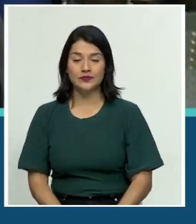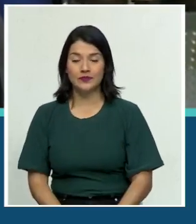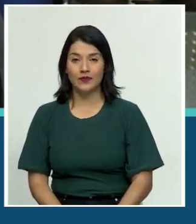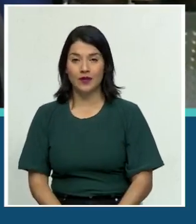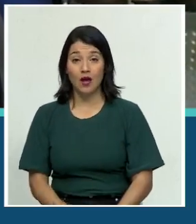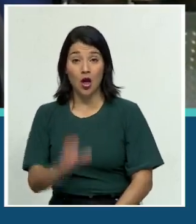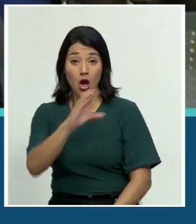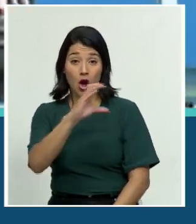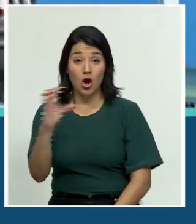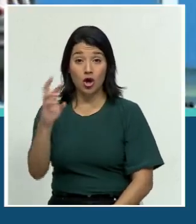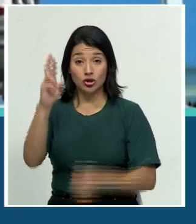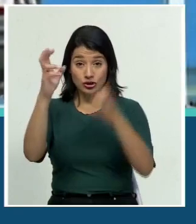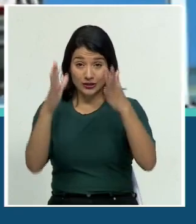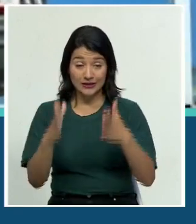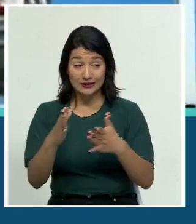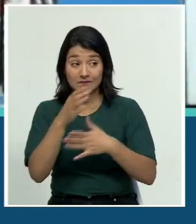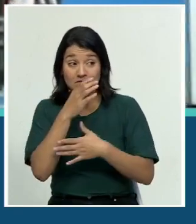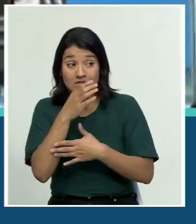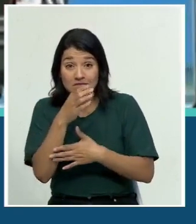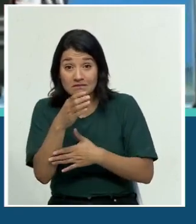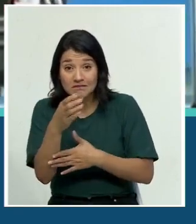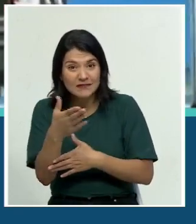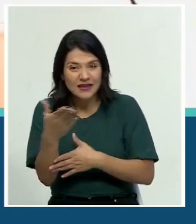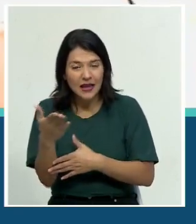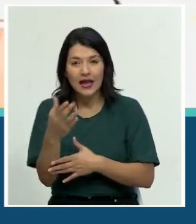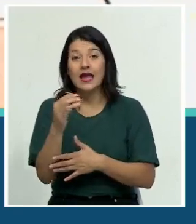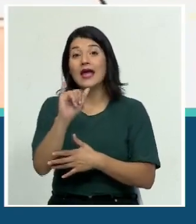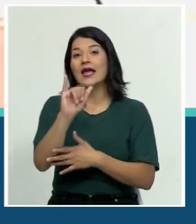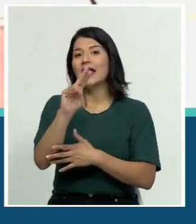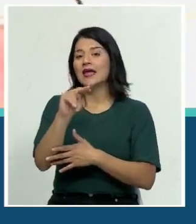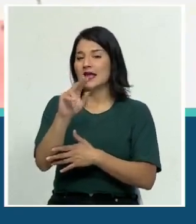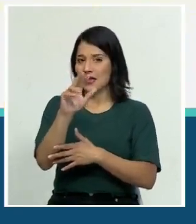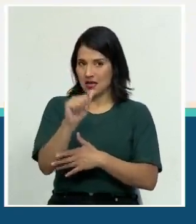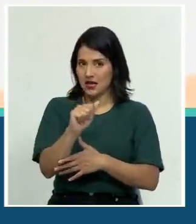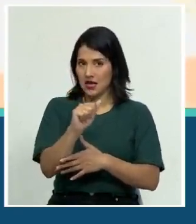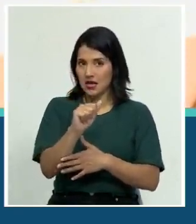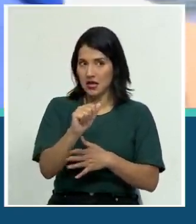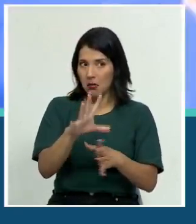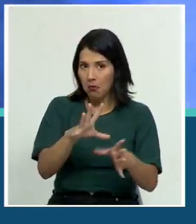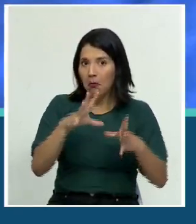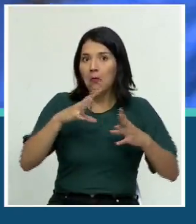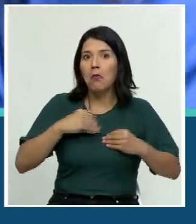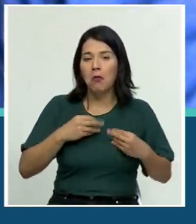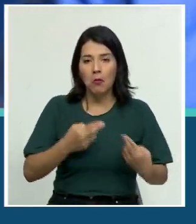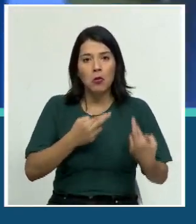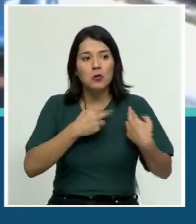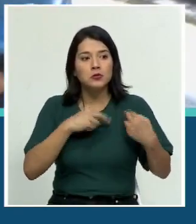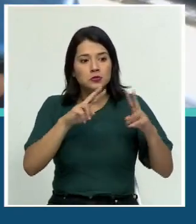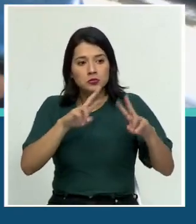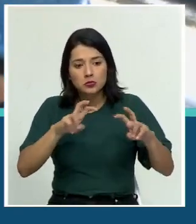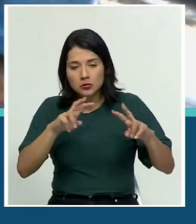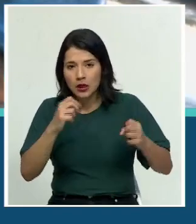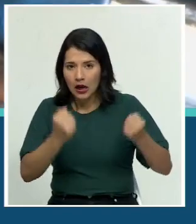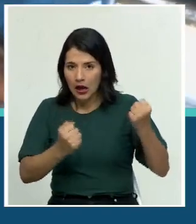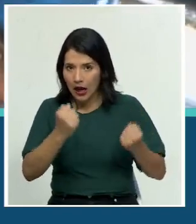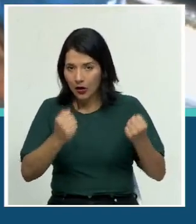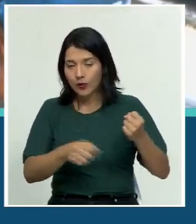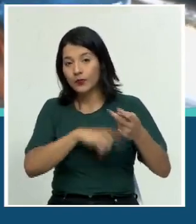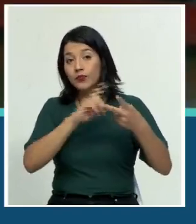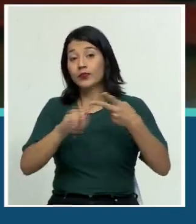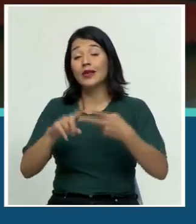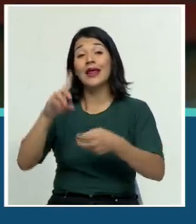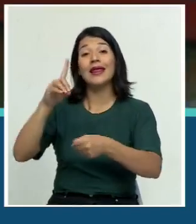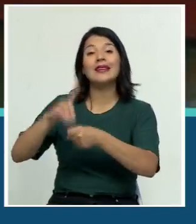Los costarricenses han sugerido que sea el Instituto Nacional de Aprendizaje INA la entidad que asuma este reto, mientras que el